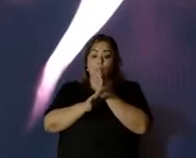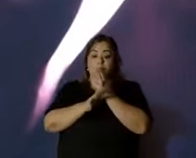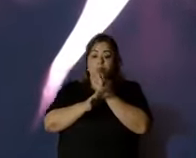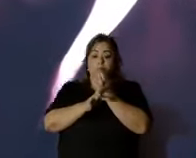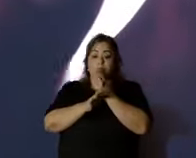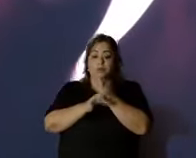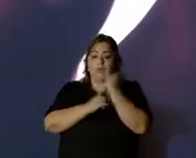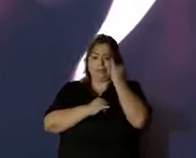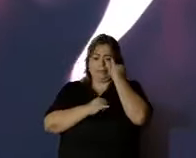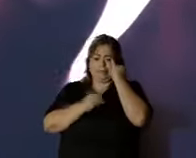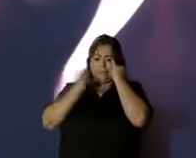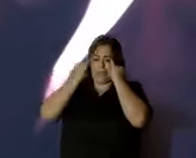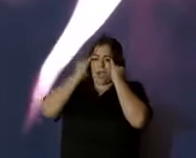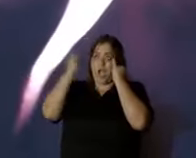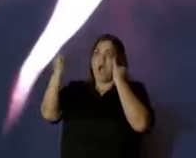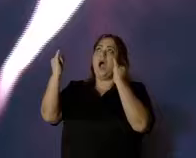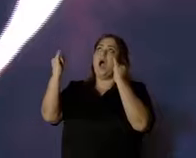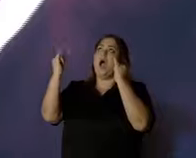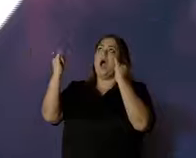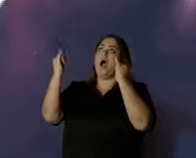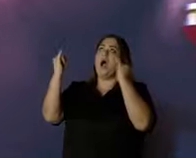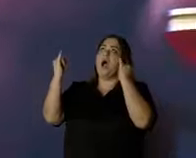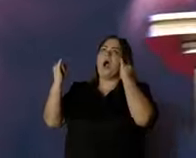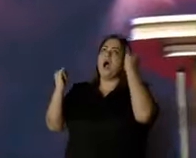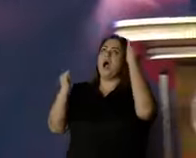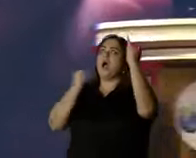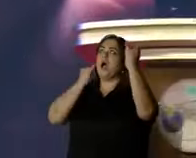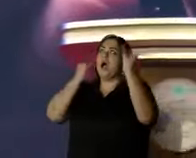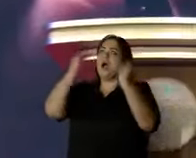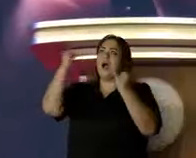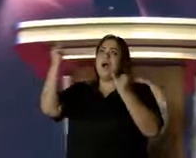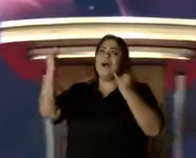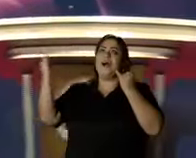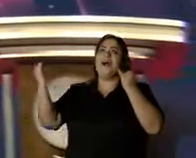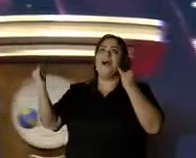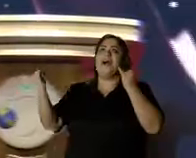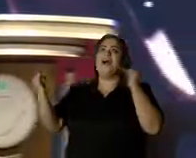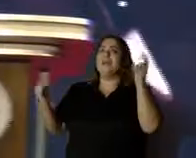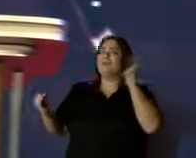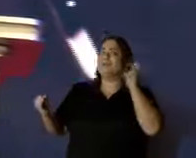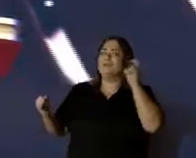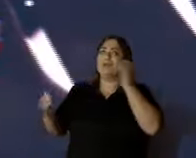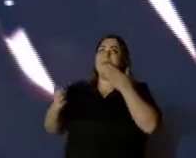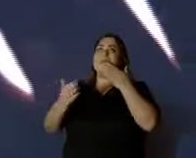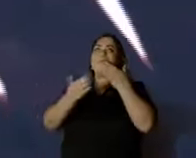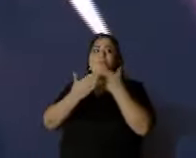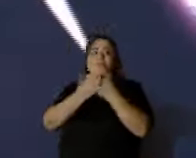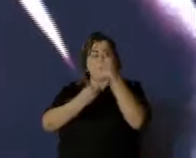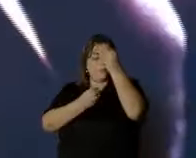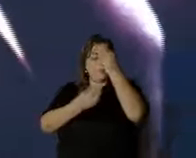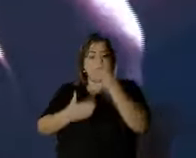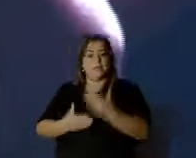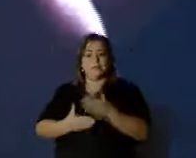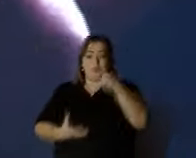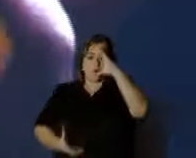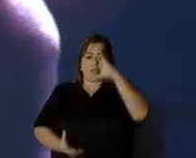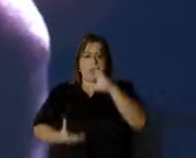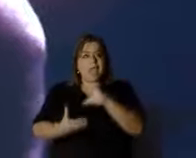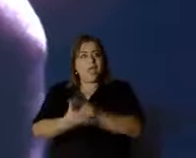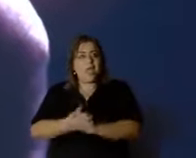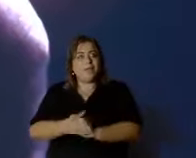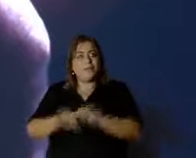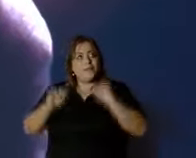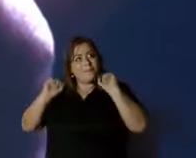Las ideas van a venir, van a fluir. Noticias agradables van a llegar. 2021, yo estoy creyendo por cosas